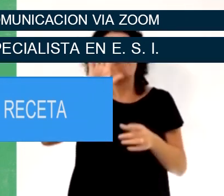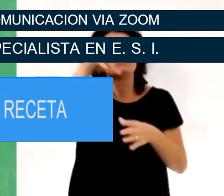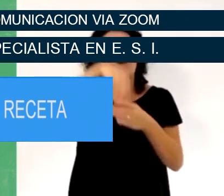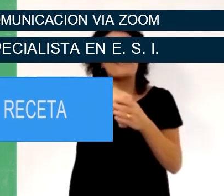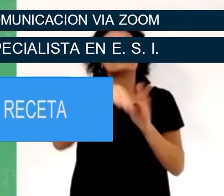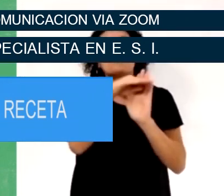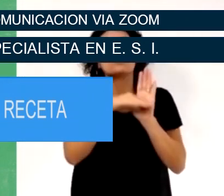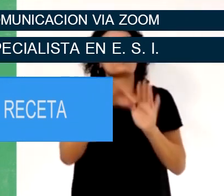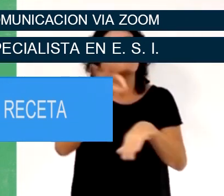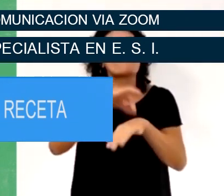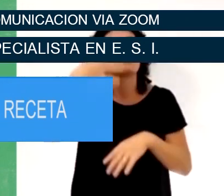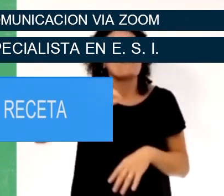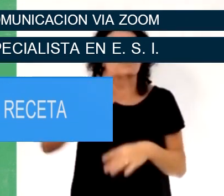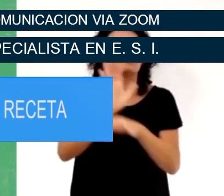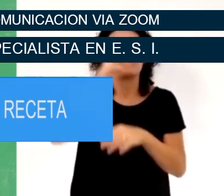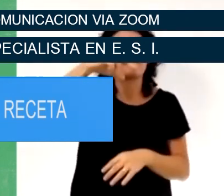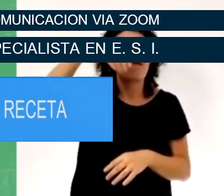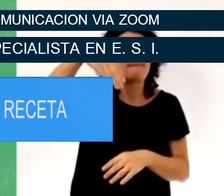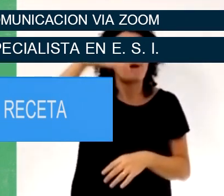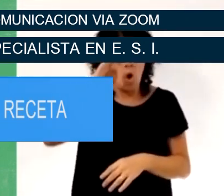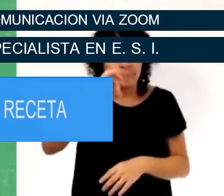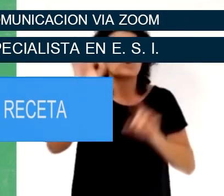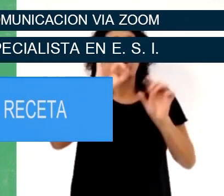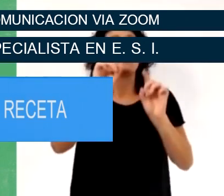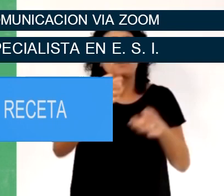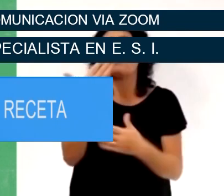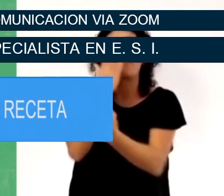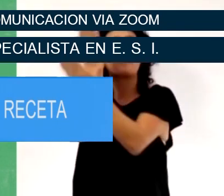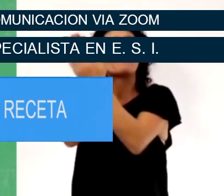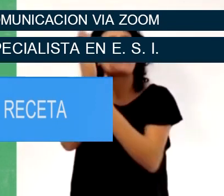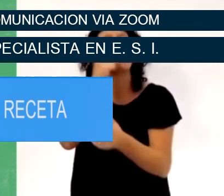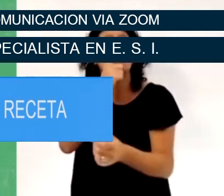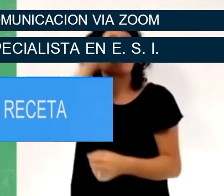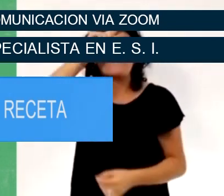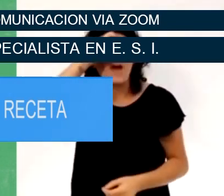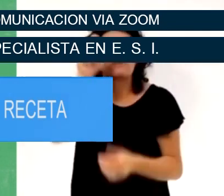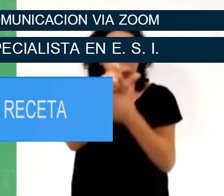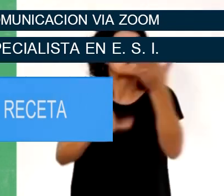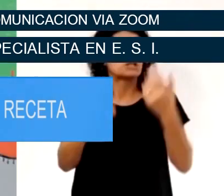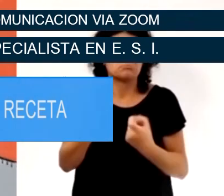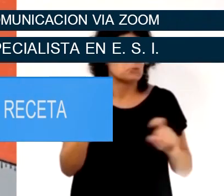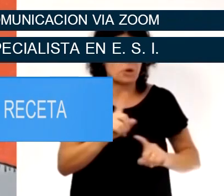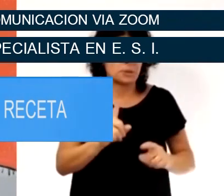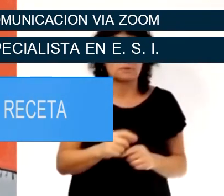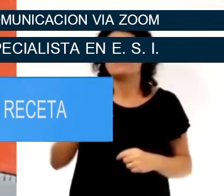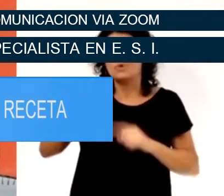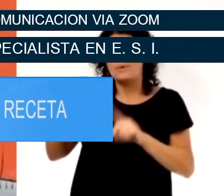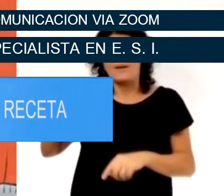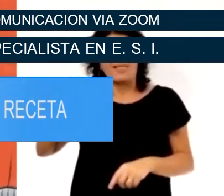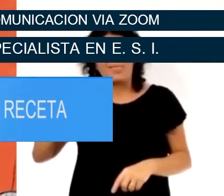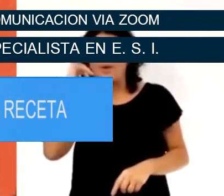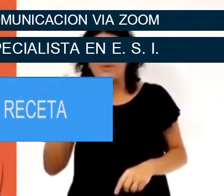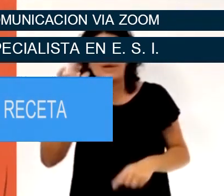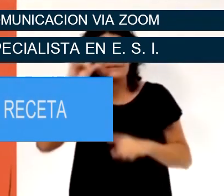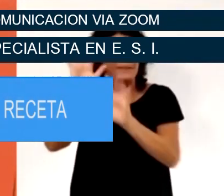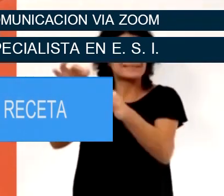95% hasta 72 horas tiene alrededor del 60% y lo máximo que se puede tomar para que